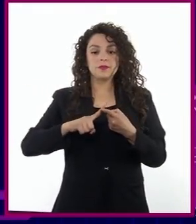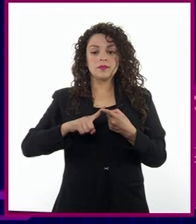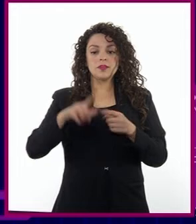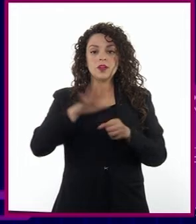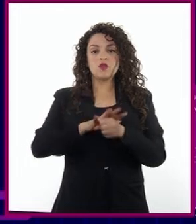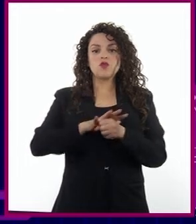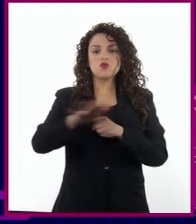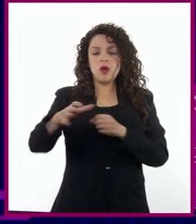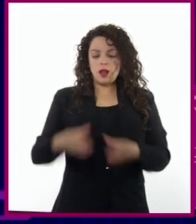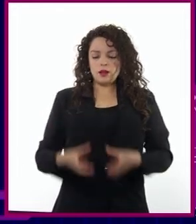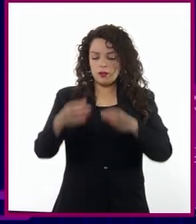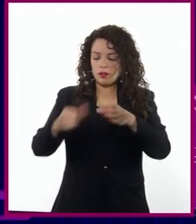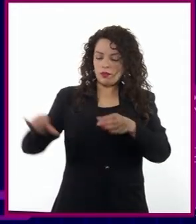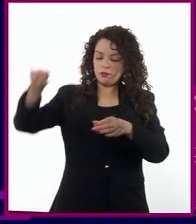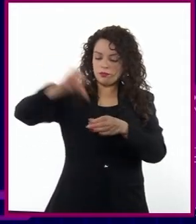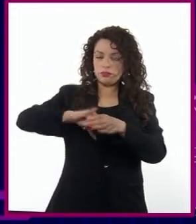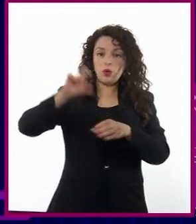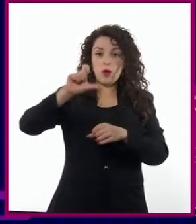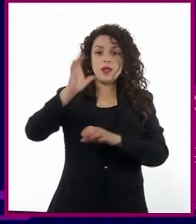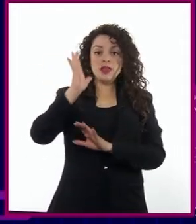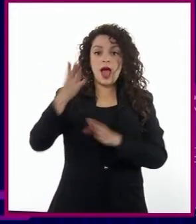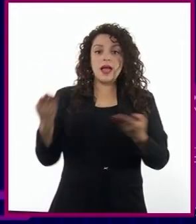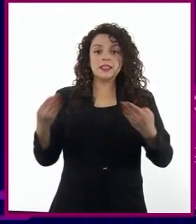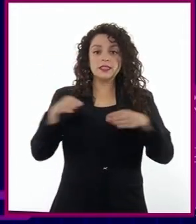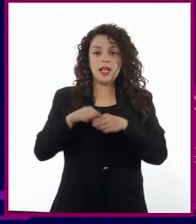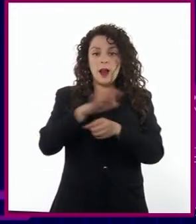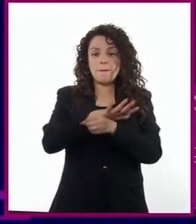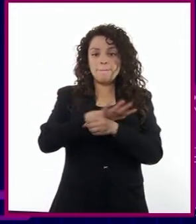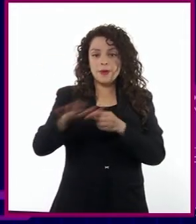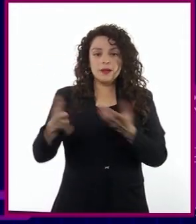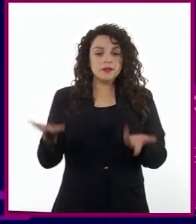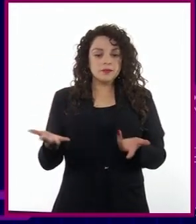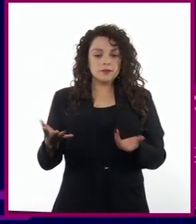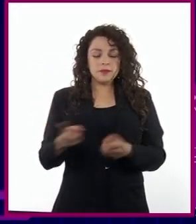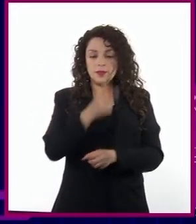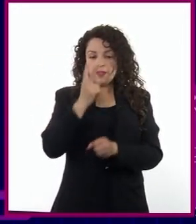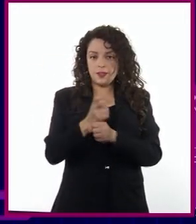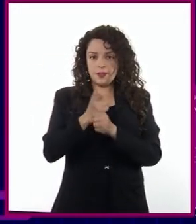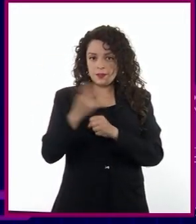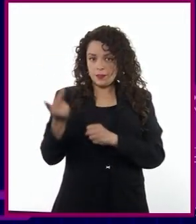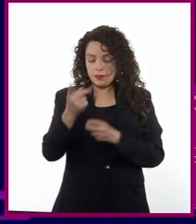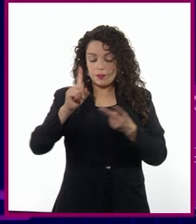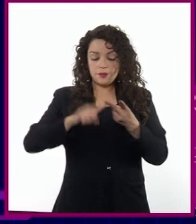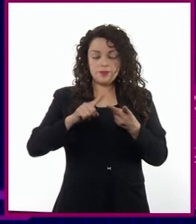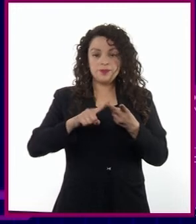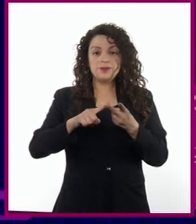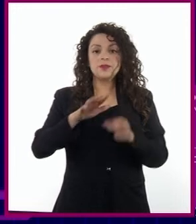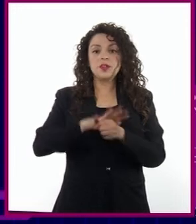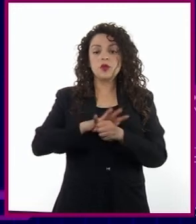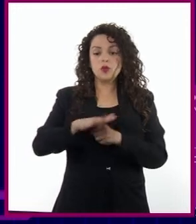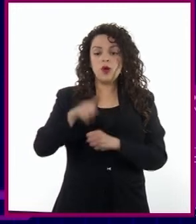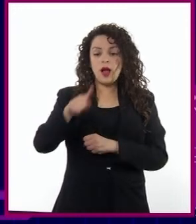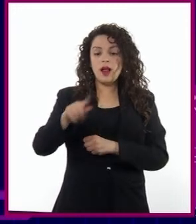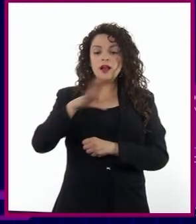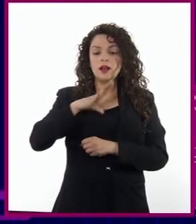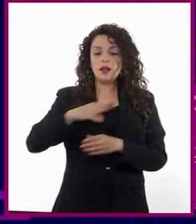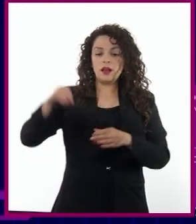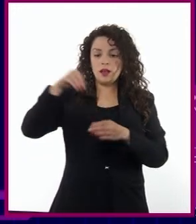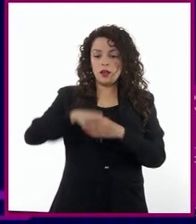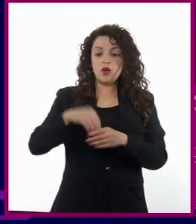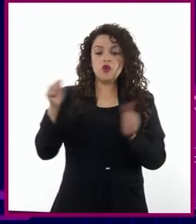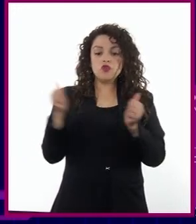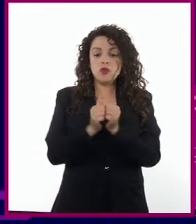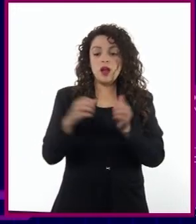capacidad del envase de leche cerrado? La segunda, ¿cuál sería la capacidad del envase conservando